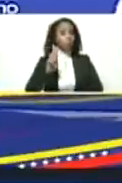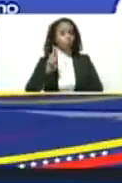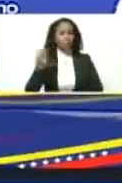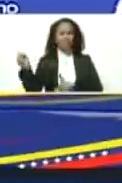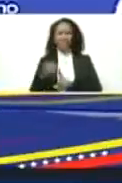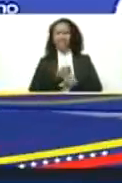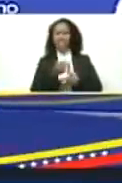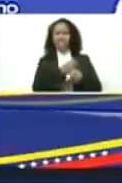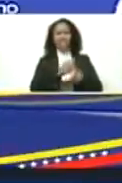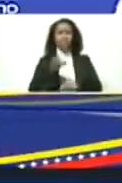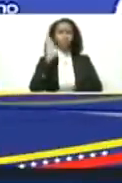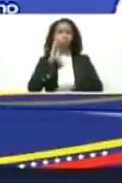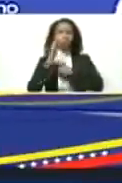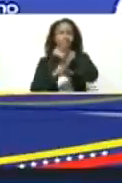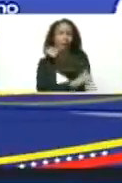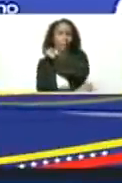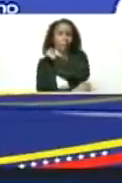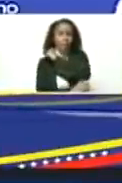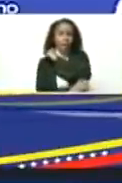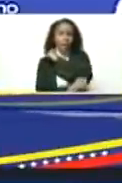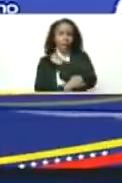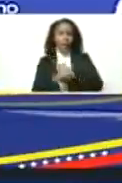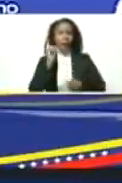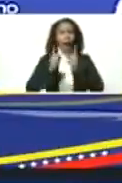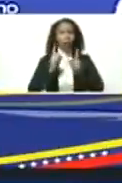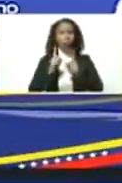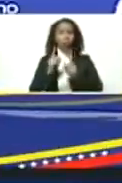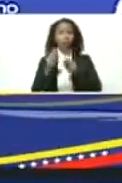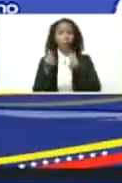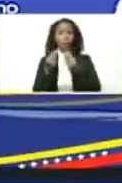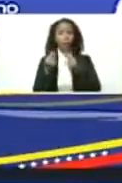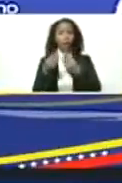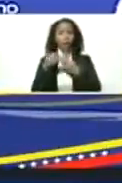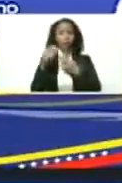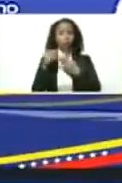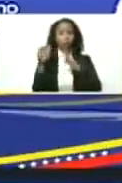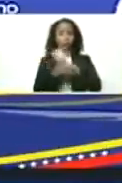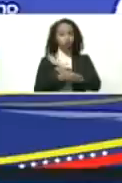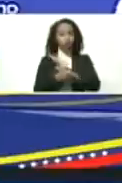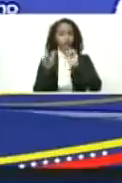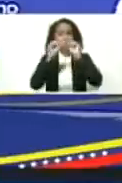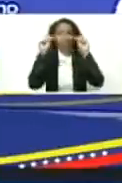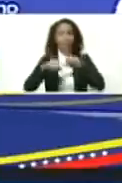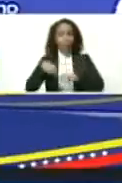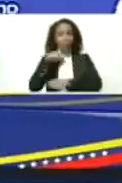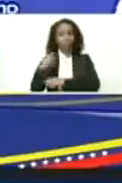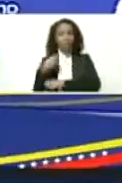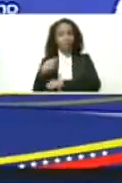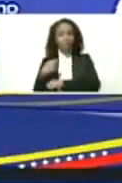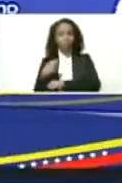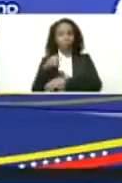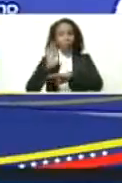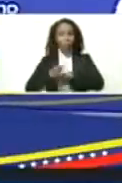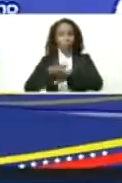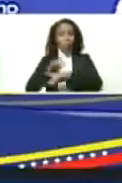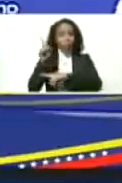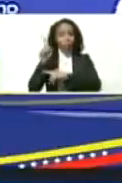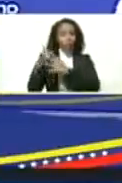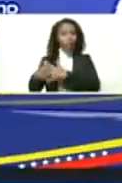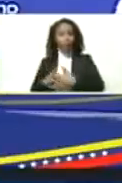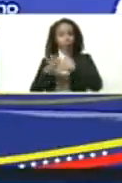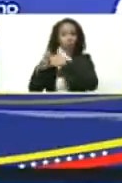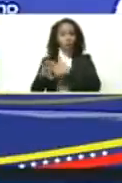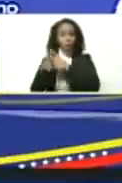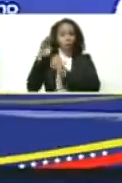indiscriminado e ilegal de la ventaja de la moneda del dólar, del sistema financiero por parte de Estados Unidos